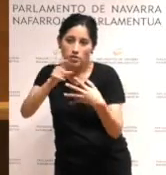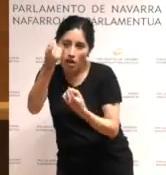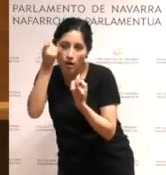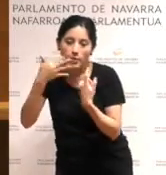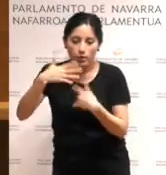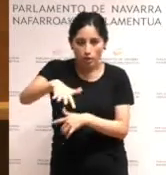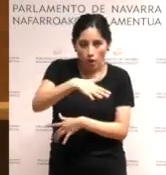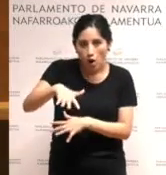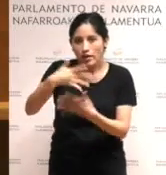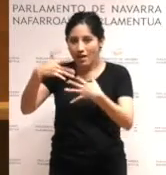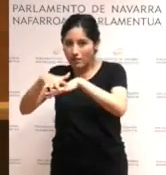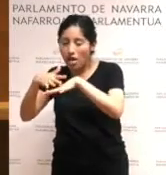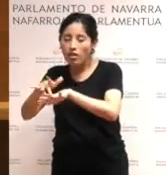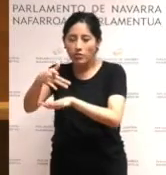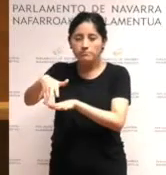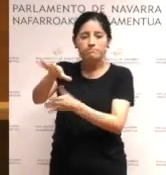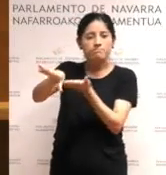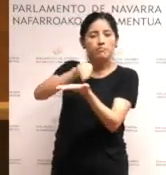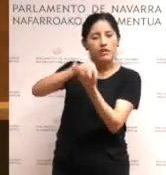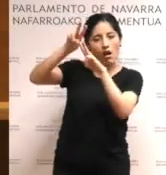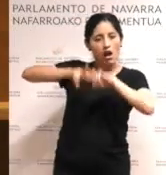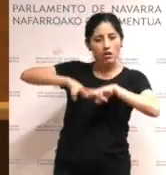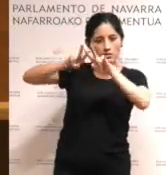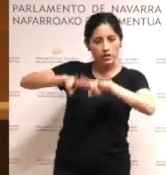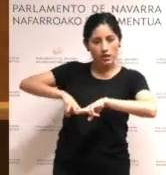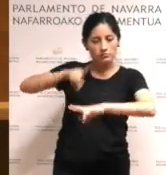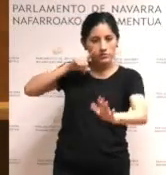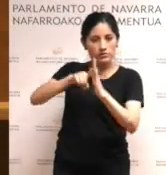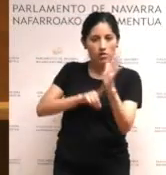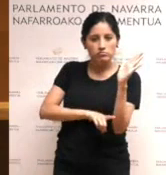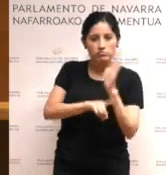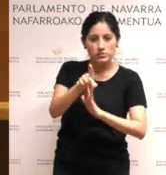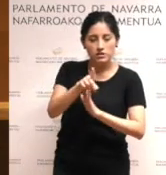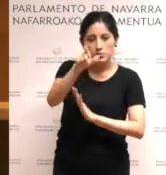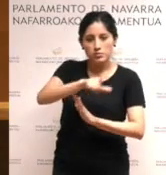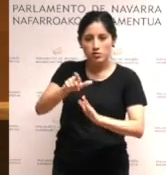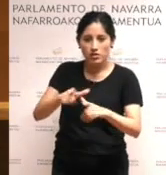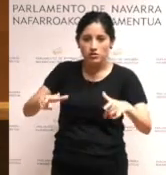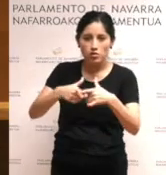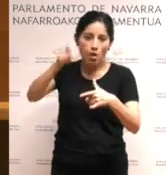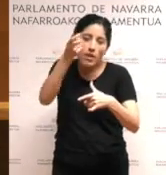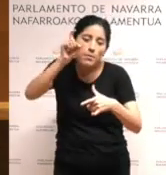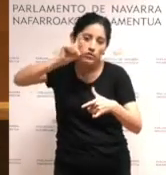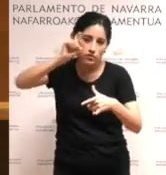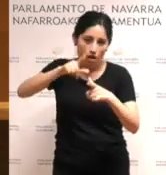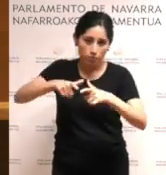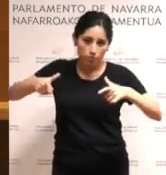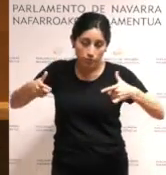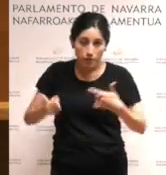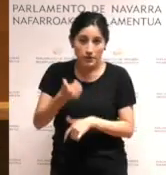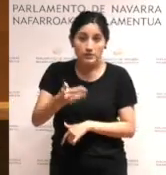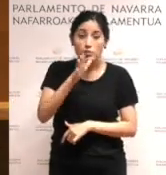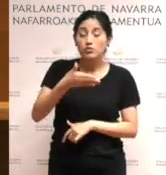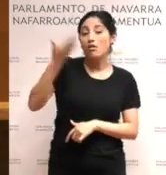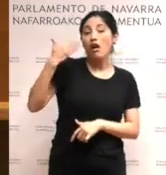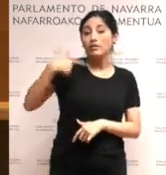junto con un análisis de la evolución de la plantilla de profesorado. Incluso en el último debate presupuestario planteamos